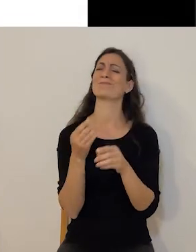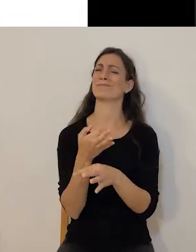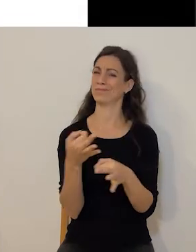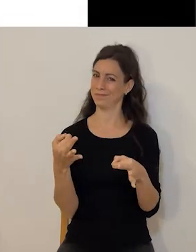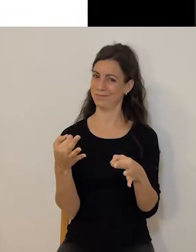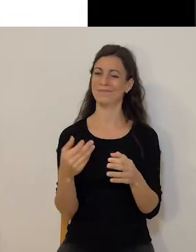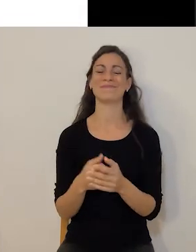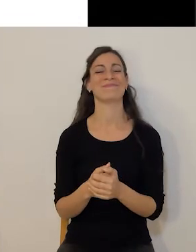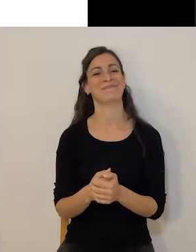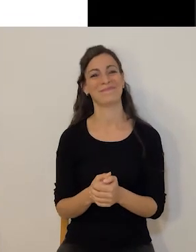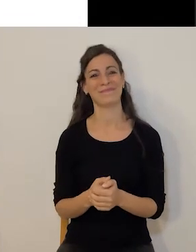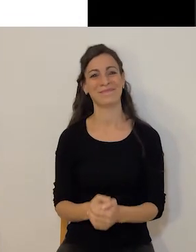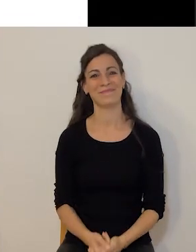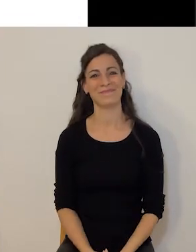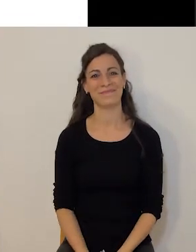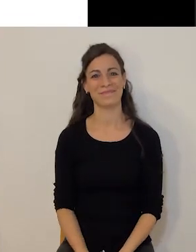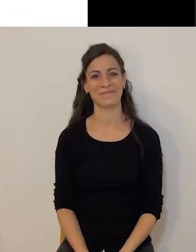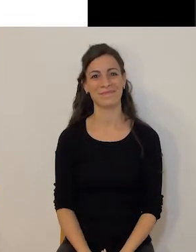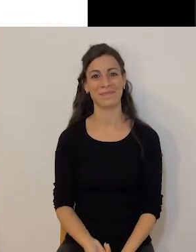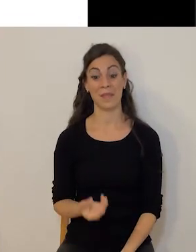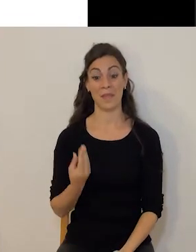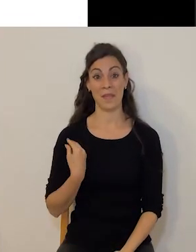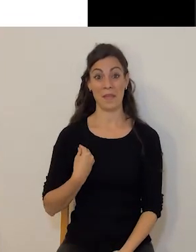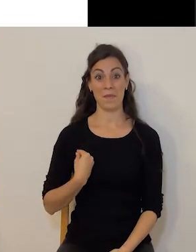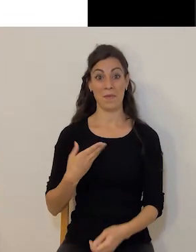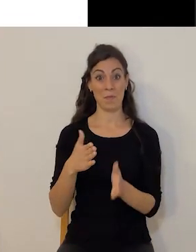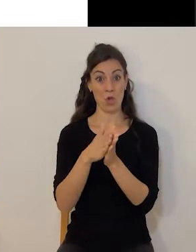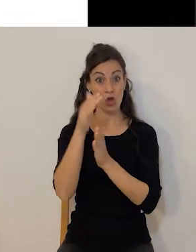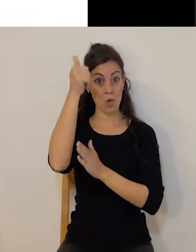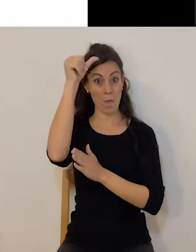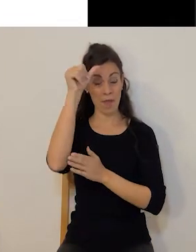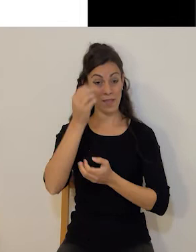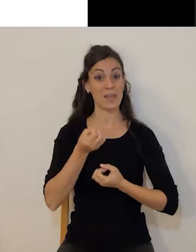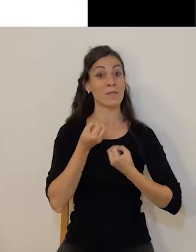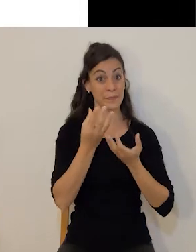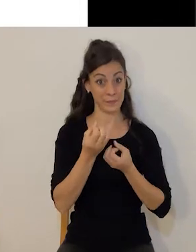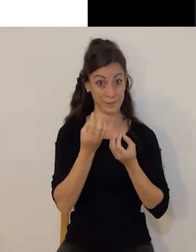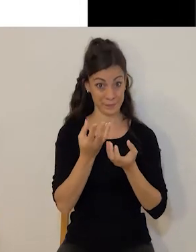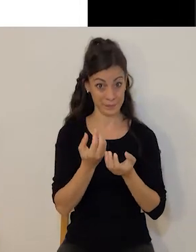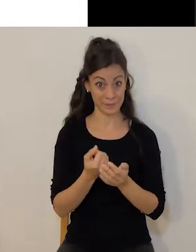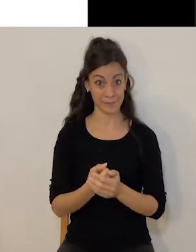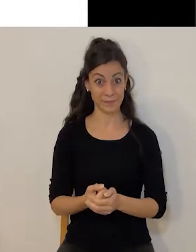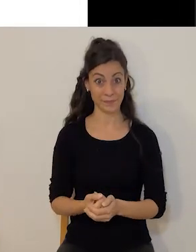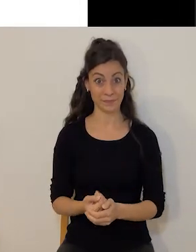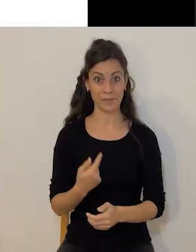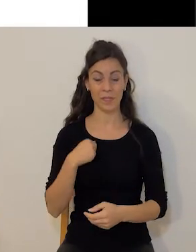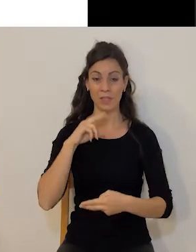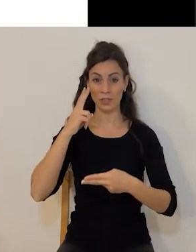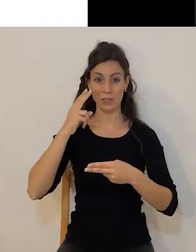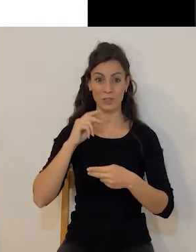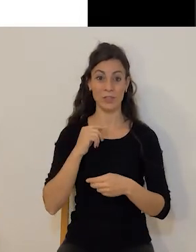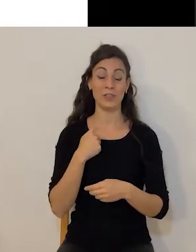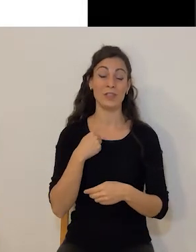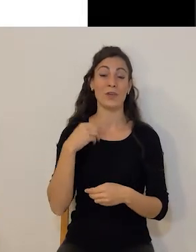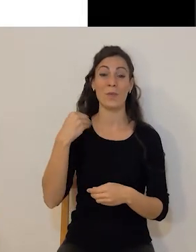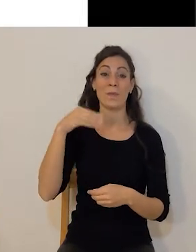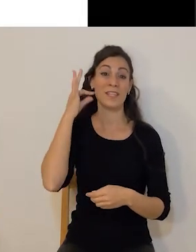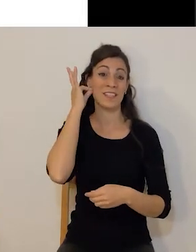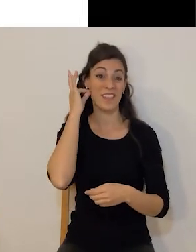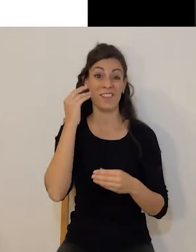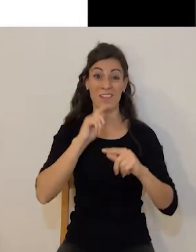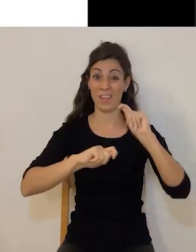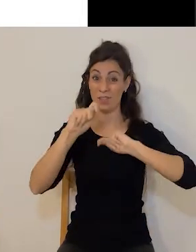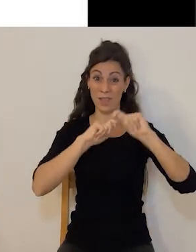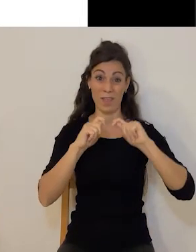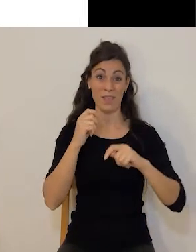Efectivamente. Bueno, pues como ha dicho vuestro compañero, soy presidenta de la Asociación AFIN 21. Somos